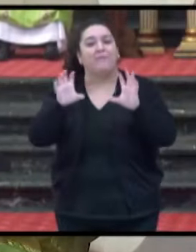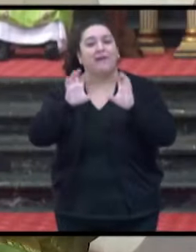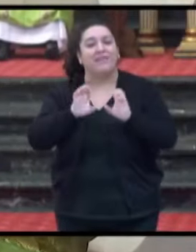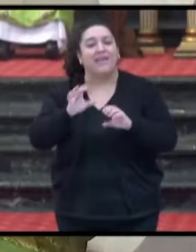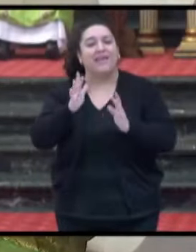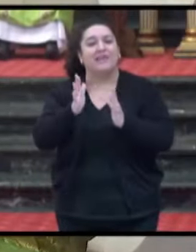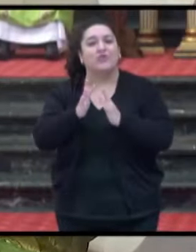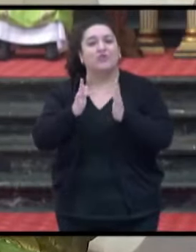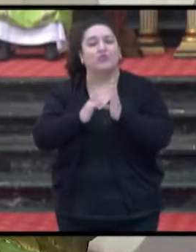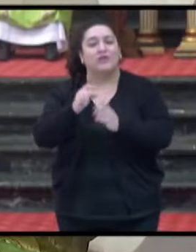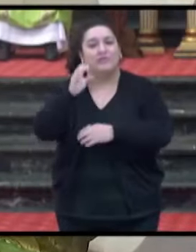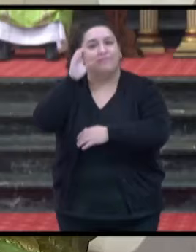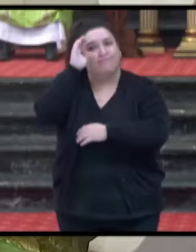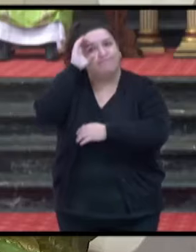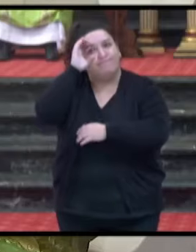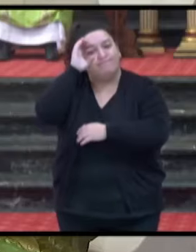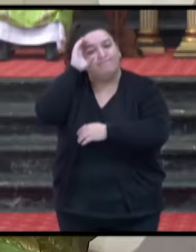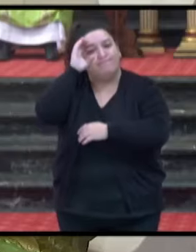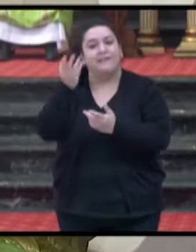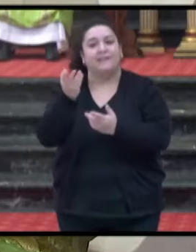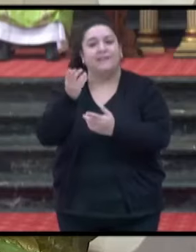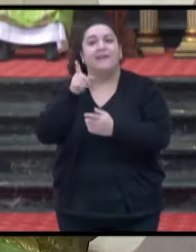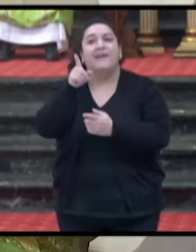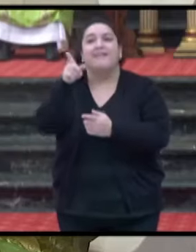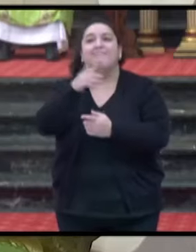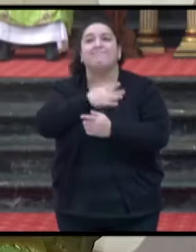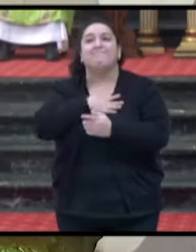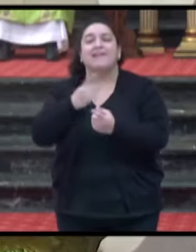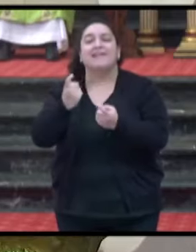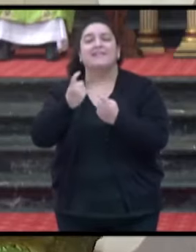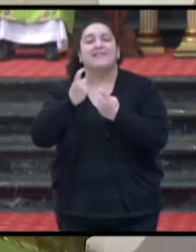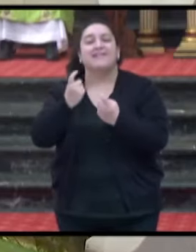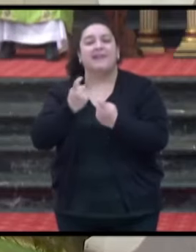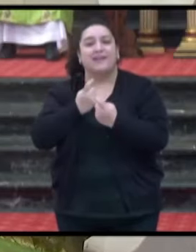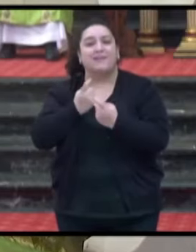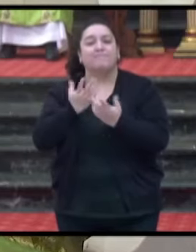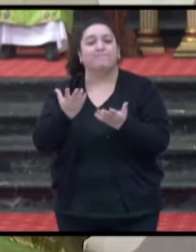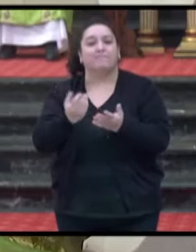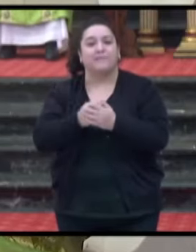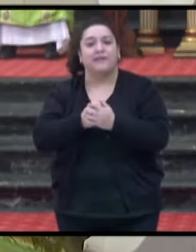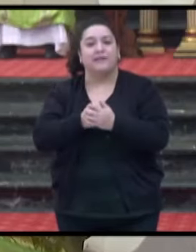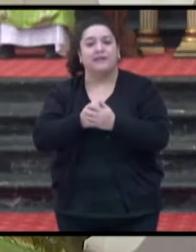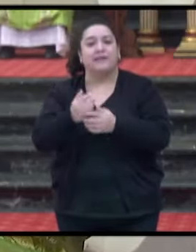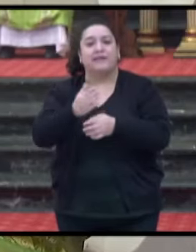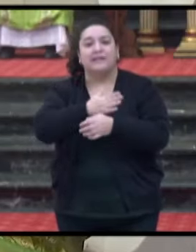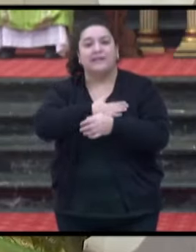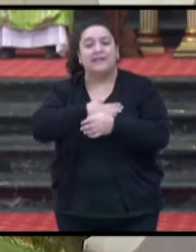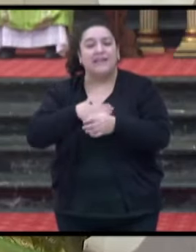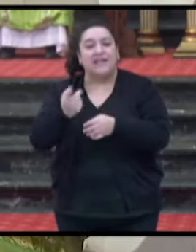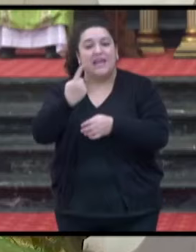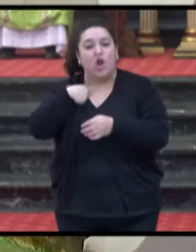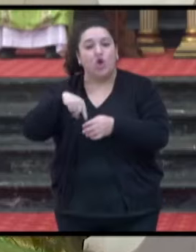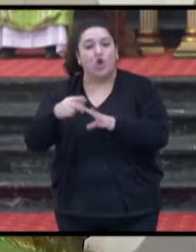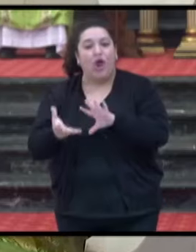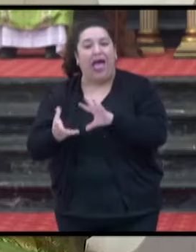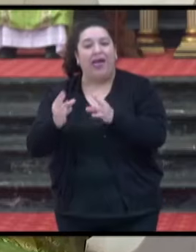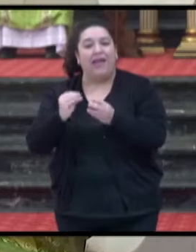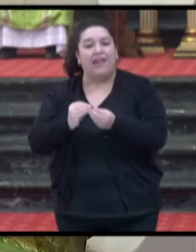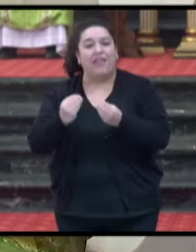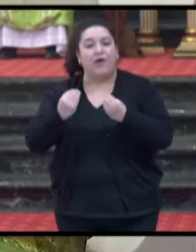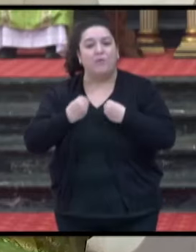Jesucristo que quiere enseñarnos y procurar llevarlo a nuestra propia